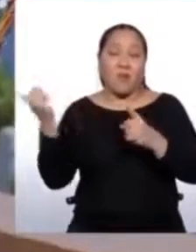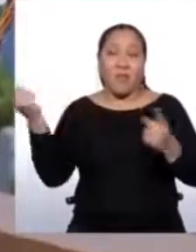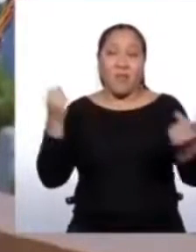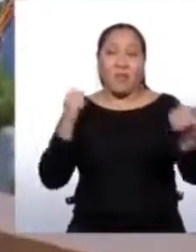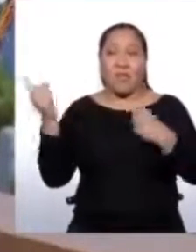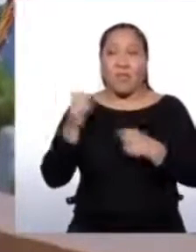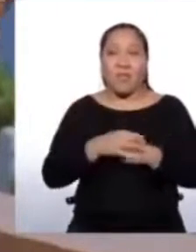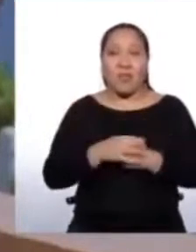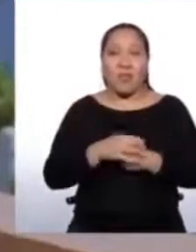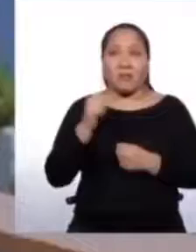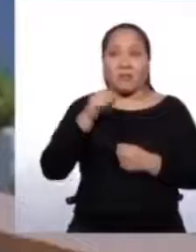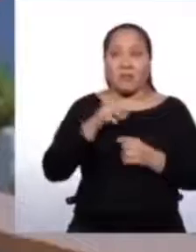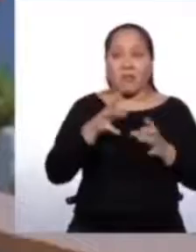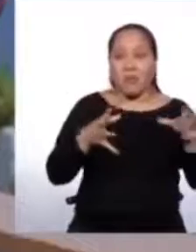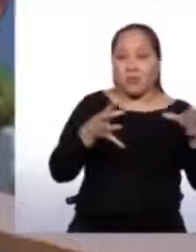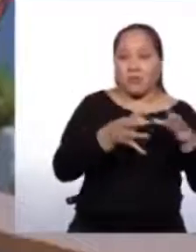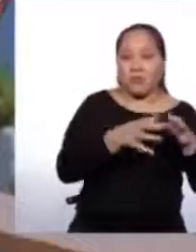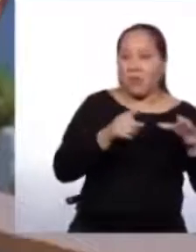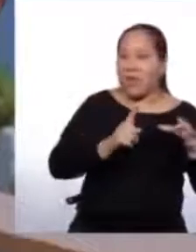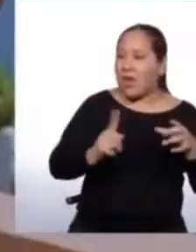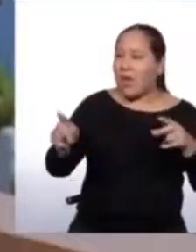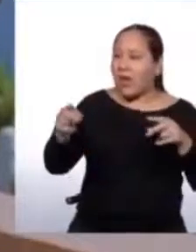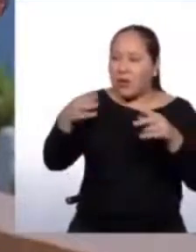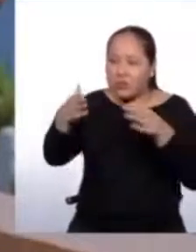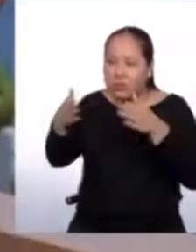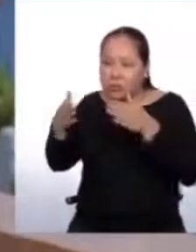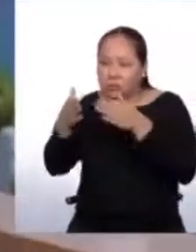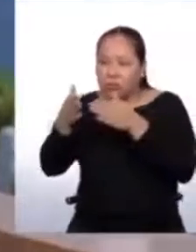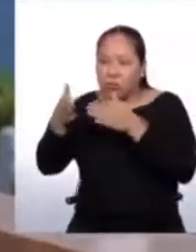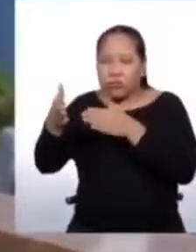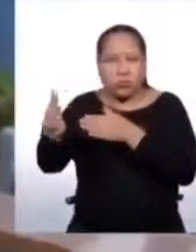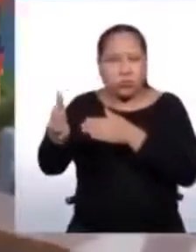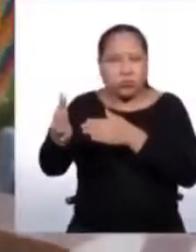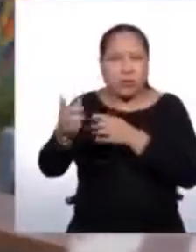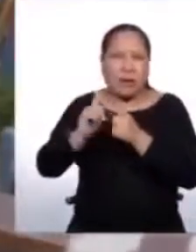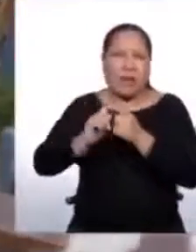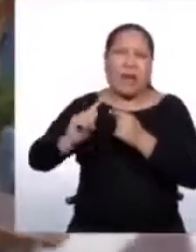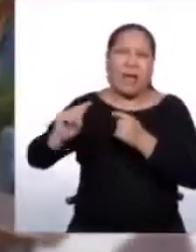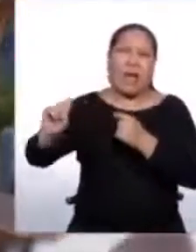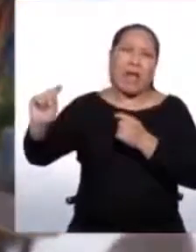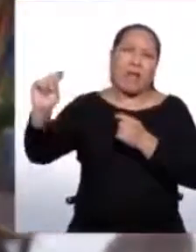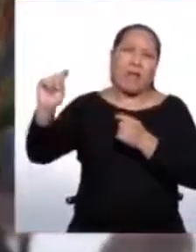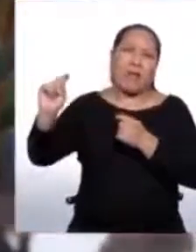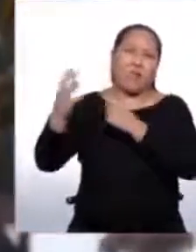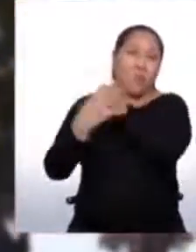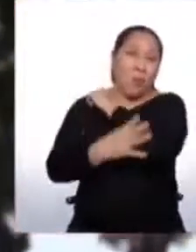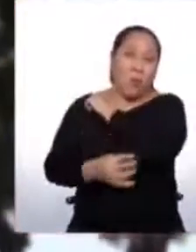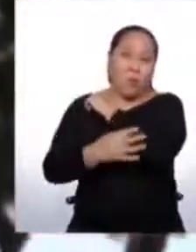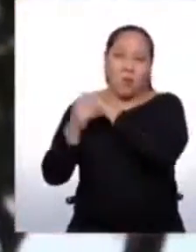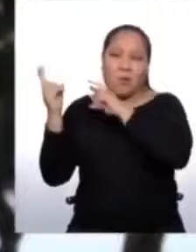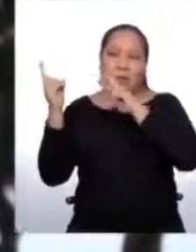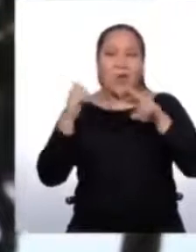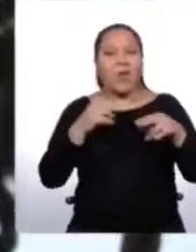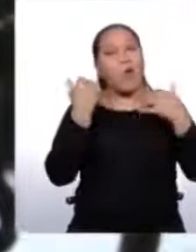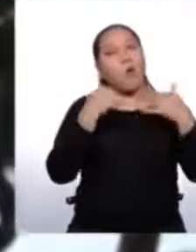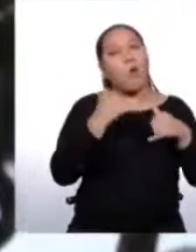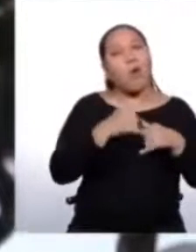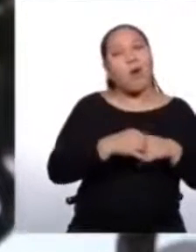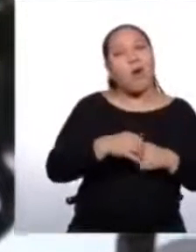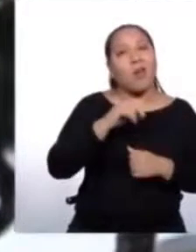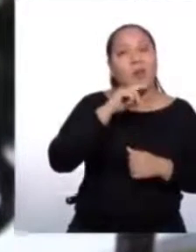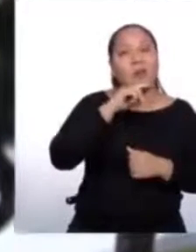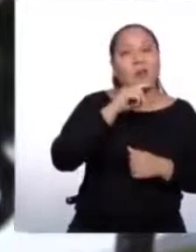y no vivir en un chalet, sino en el último callejón del barrio. Venía a ver jugar a las muchachas y a ser saludado por